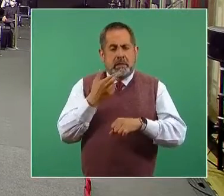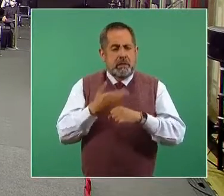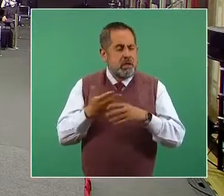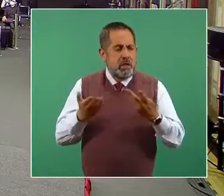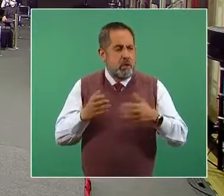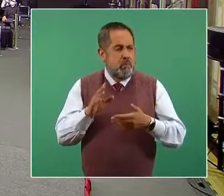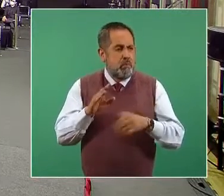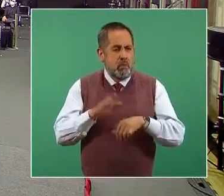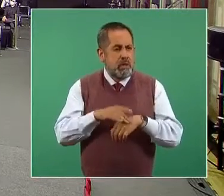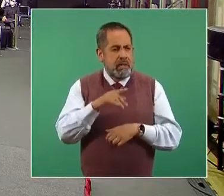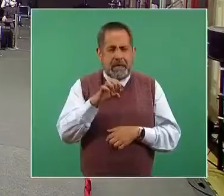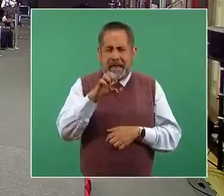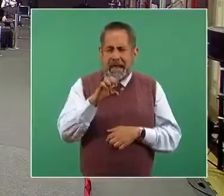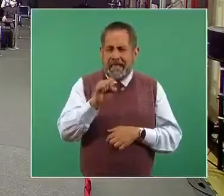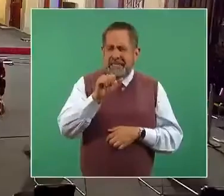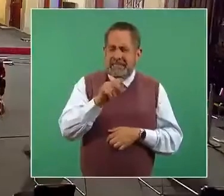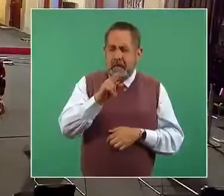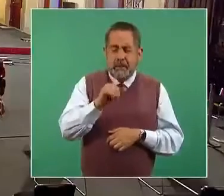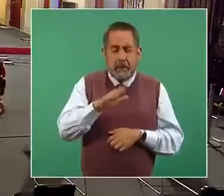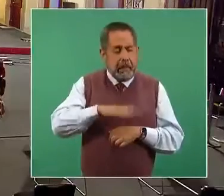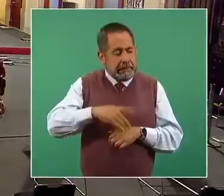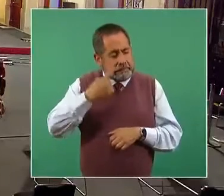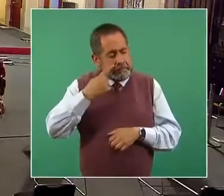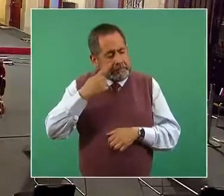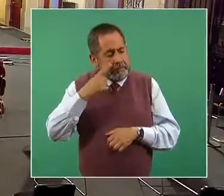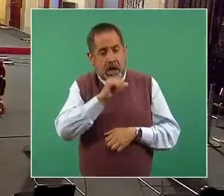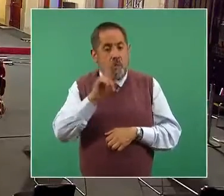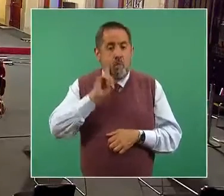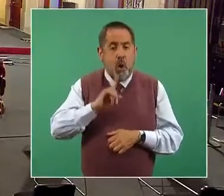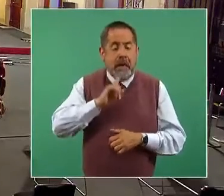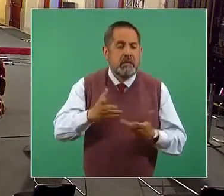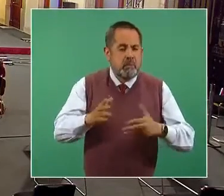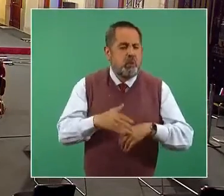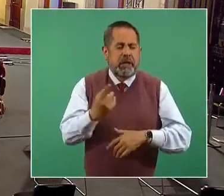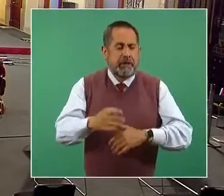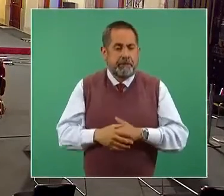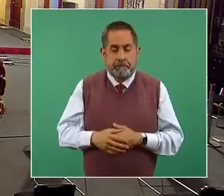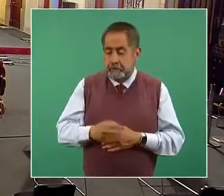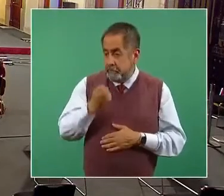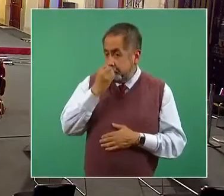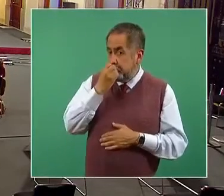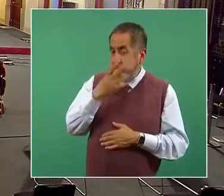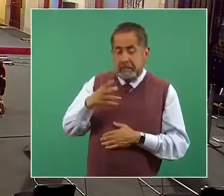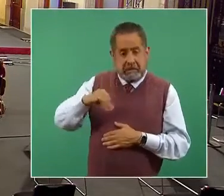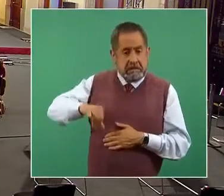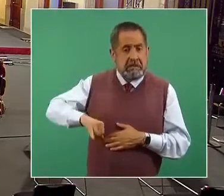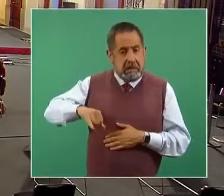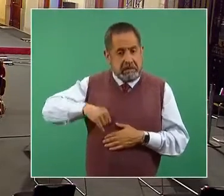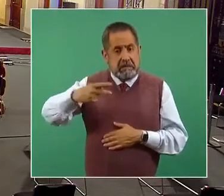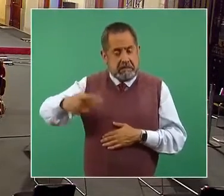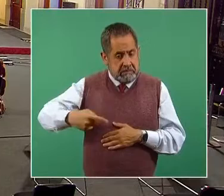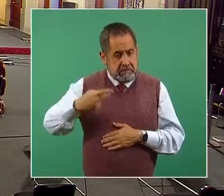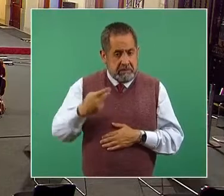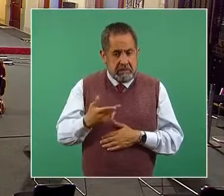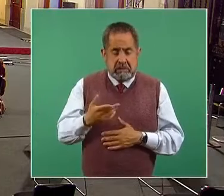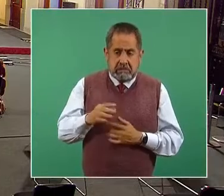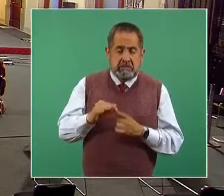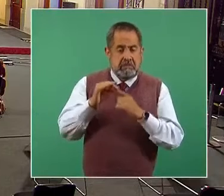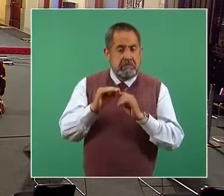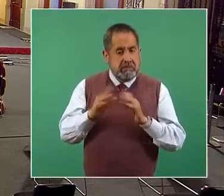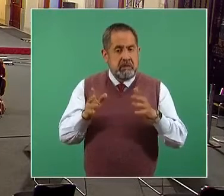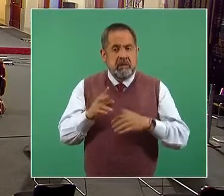ESAVIS ocurren más en mujeres? Fíjese que es una pregunta interesante. Gracias, Héctor, por hacerlo